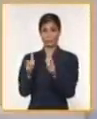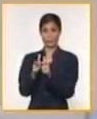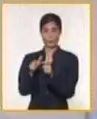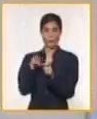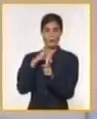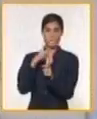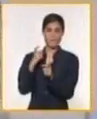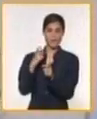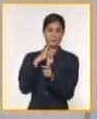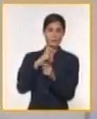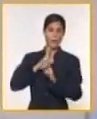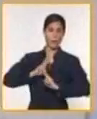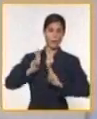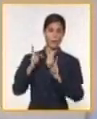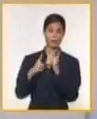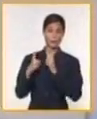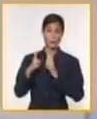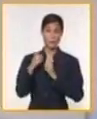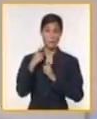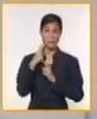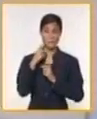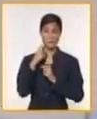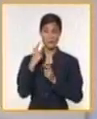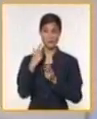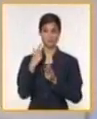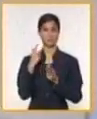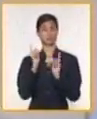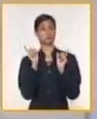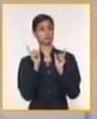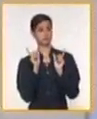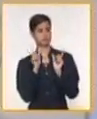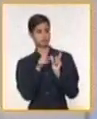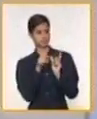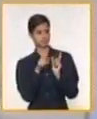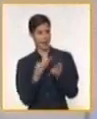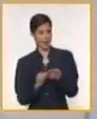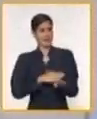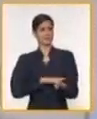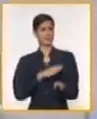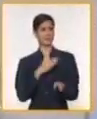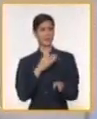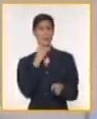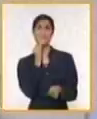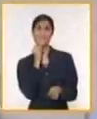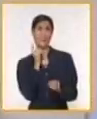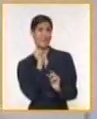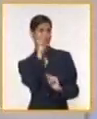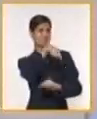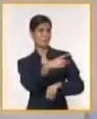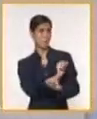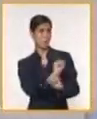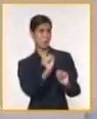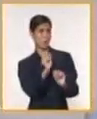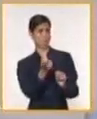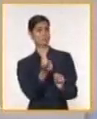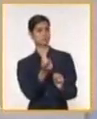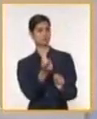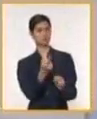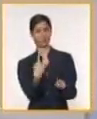acuerdo. De repente, lo que sí es visible, oíble, audible, que todo el mundo escuchó, es